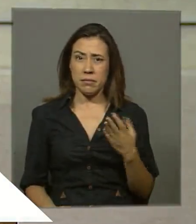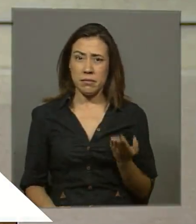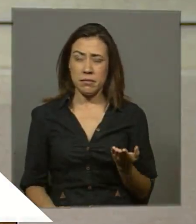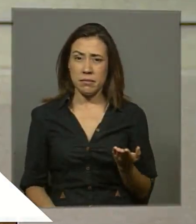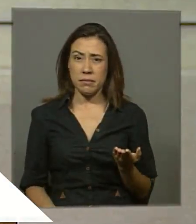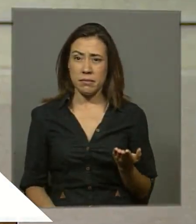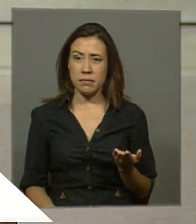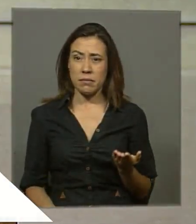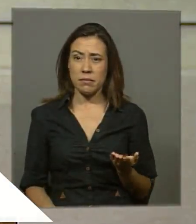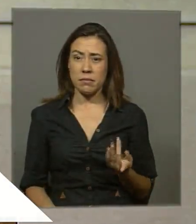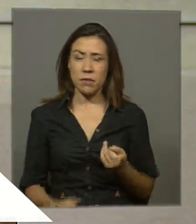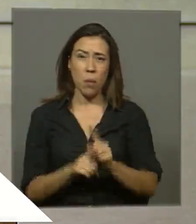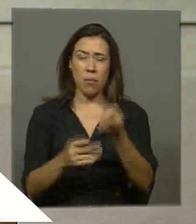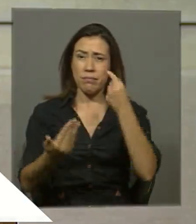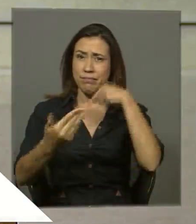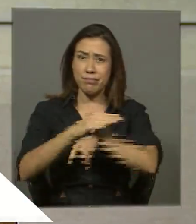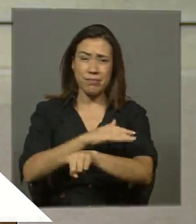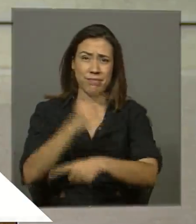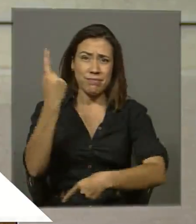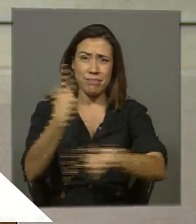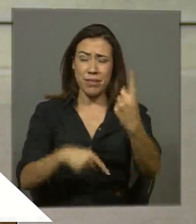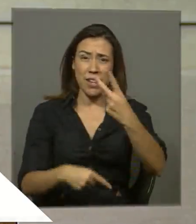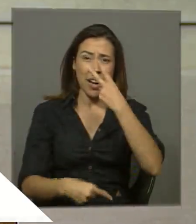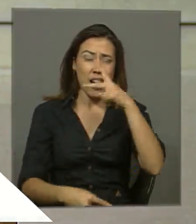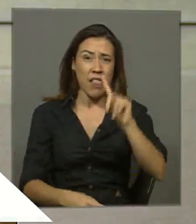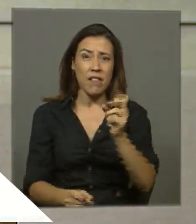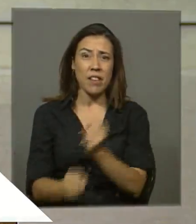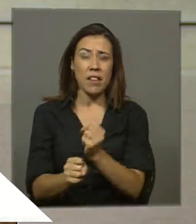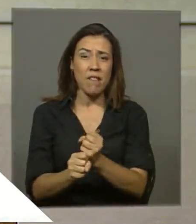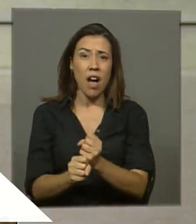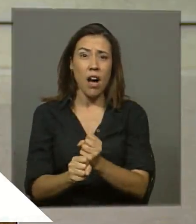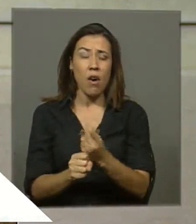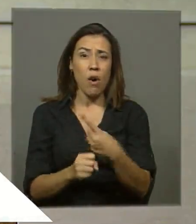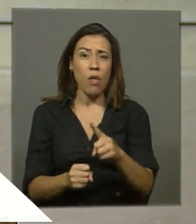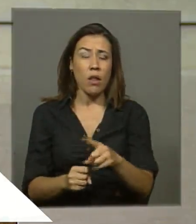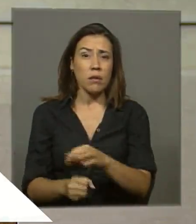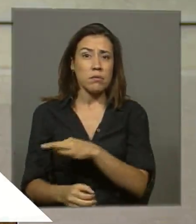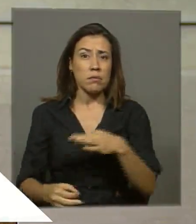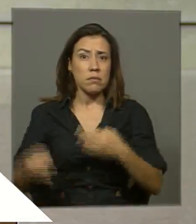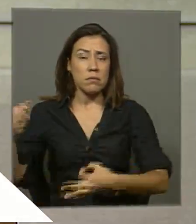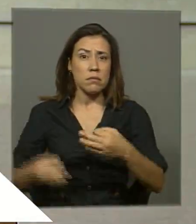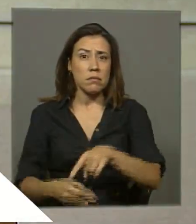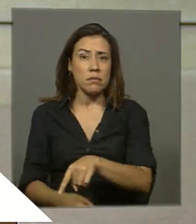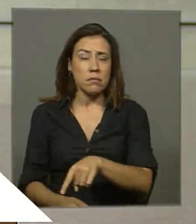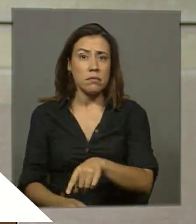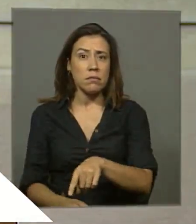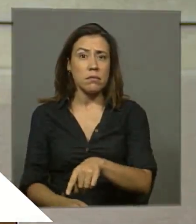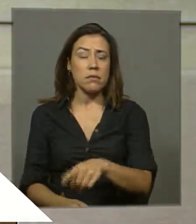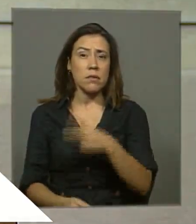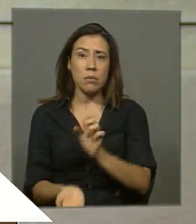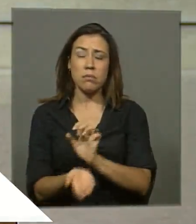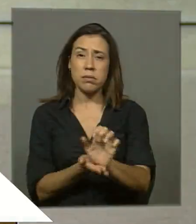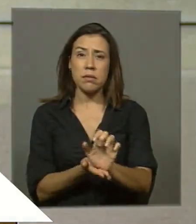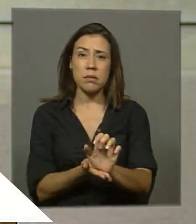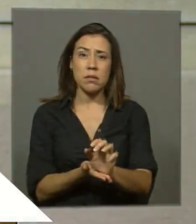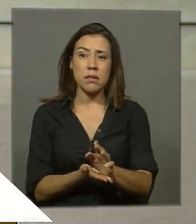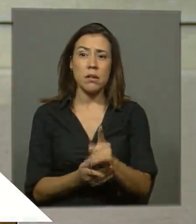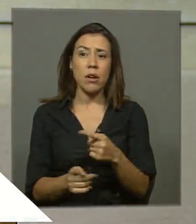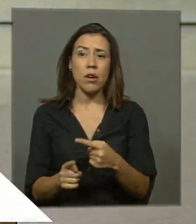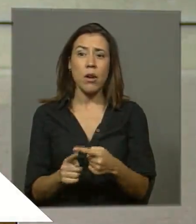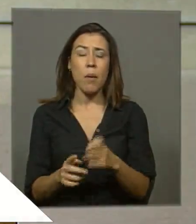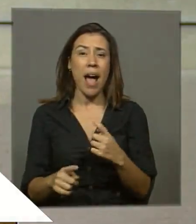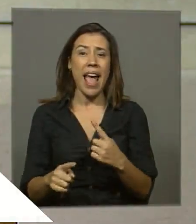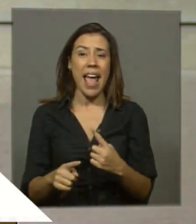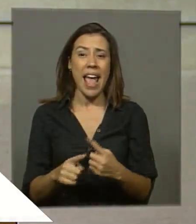presidente es una intromisión indebida en las labores de la judicatura que lejos de recibir su reproche por último en su calidad de